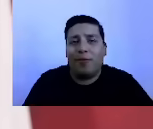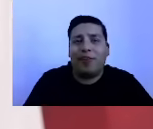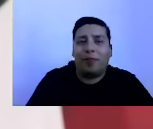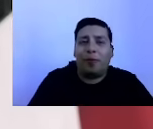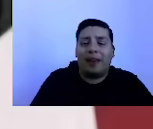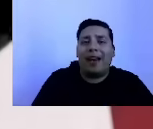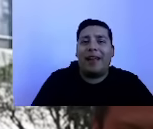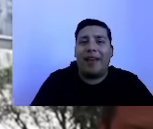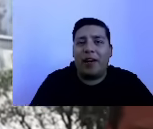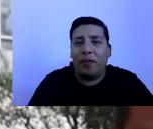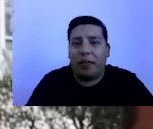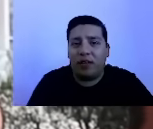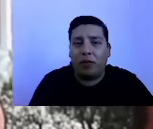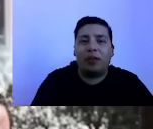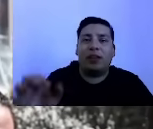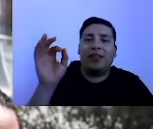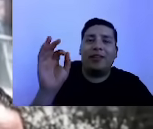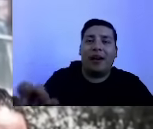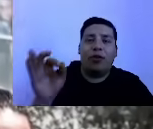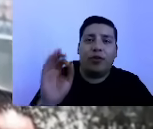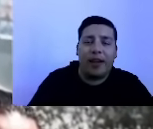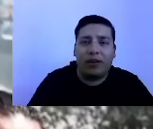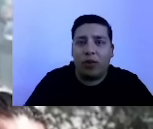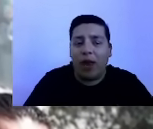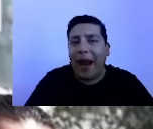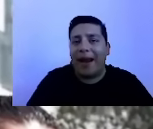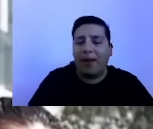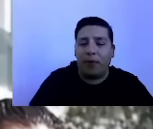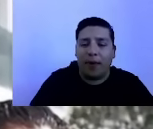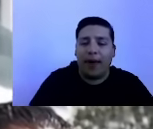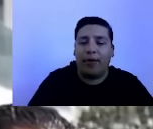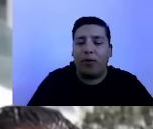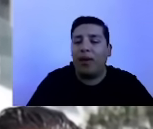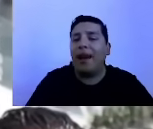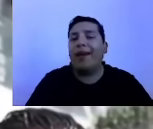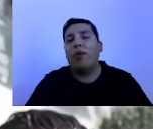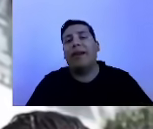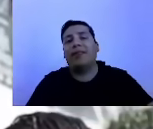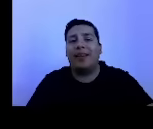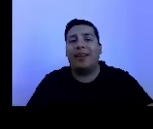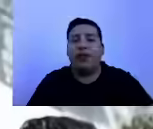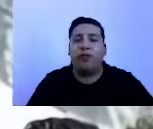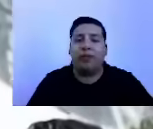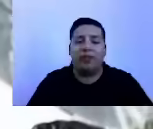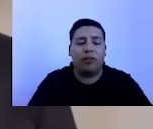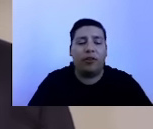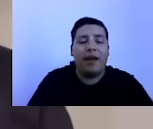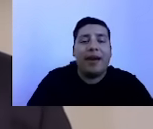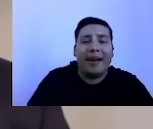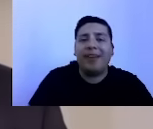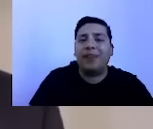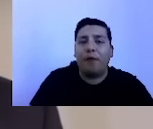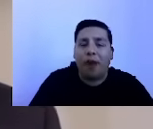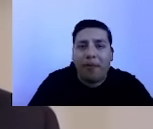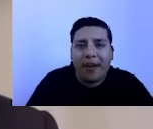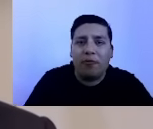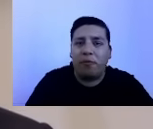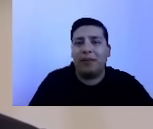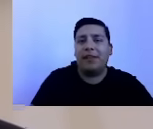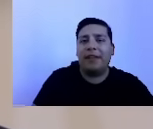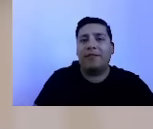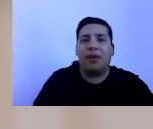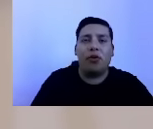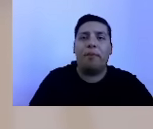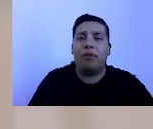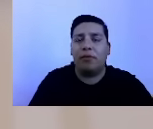Y ahora entendemos el por qué le dieron pescuezo a Santiago Nieto en el gobierno de la Cuarta Transformación. Y es que fue el